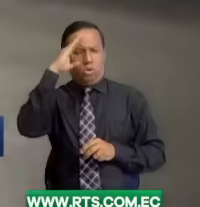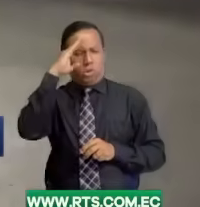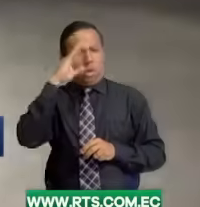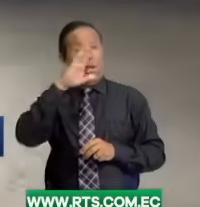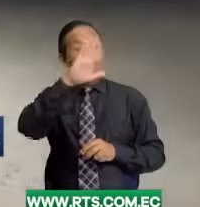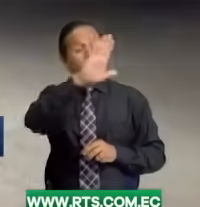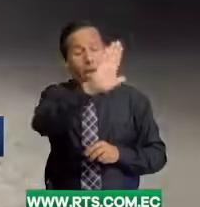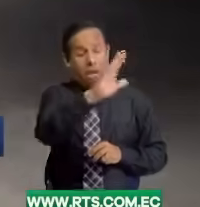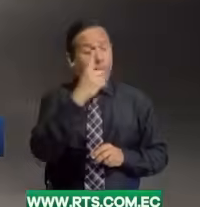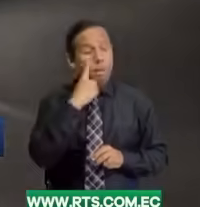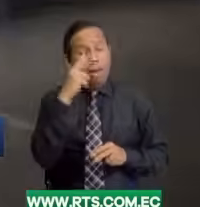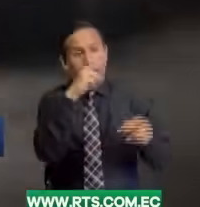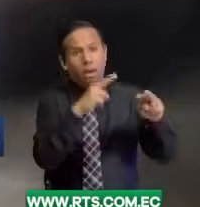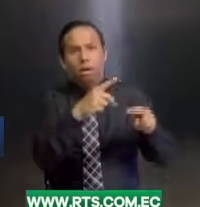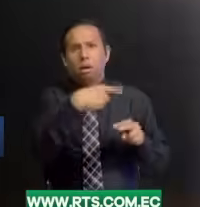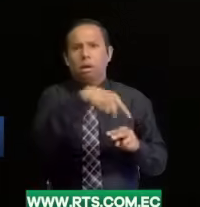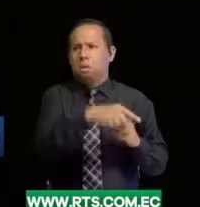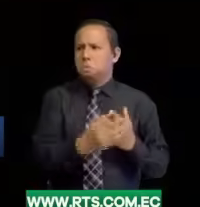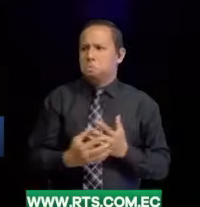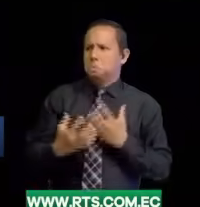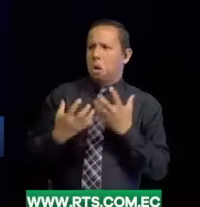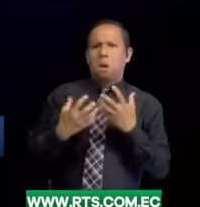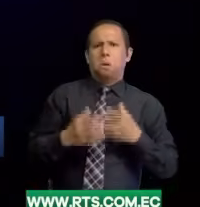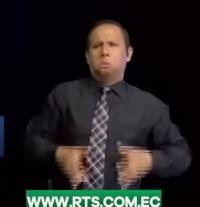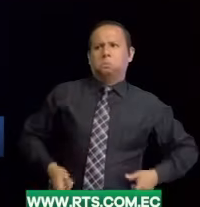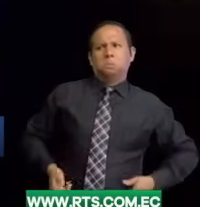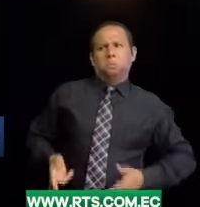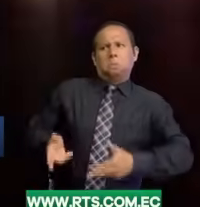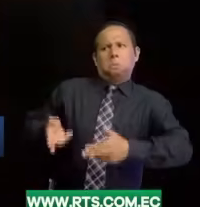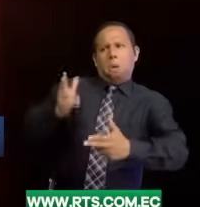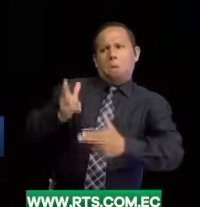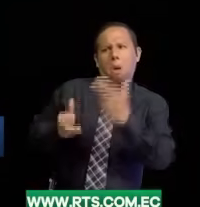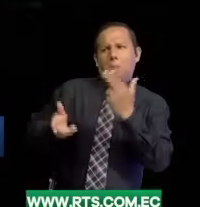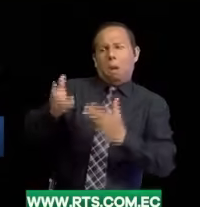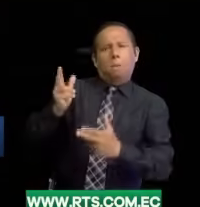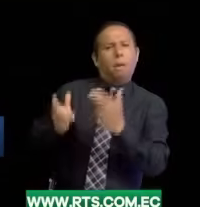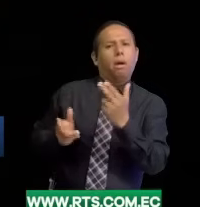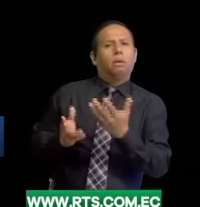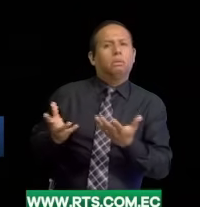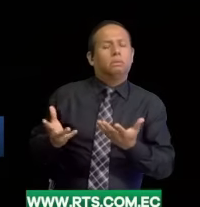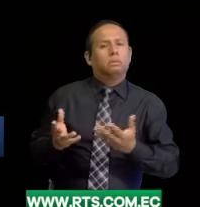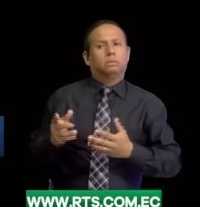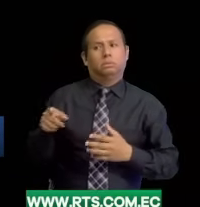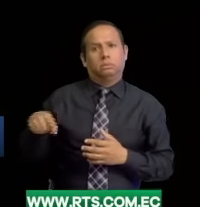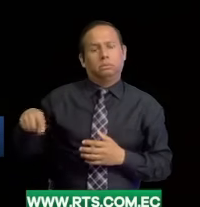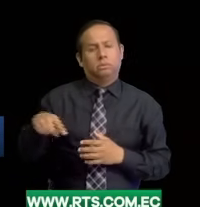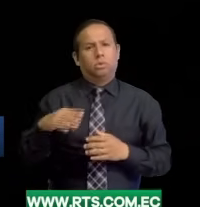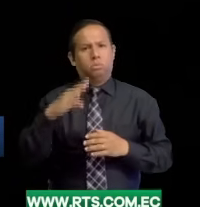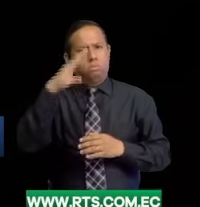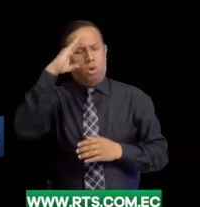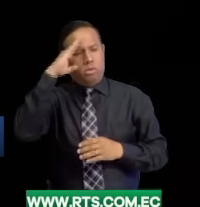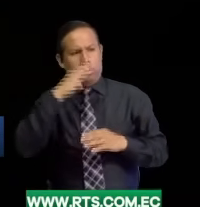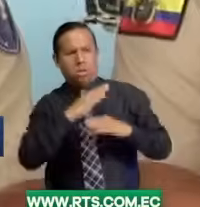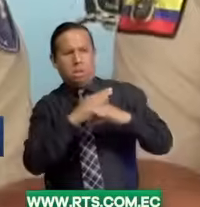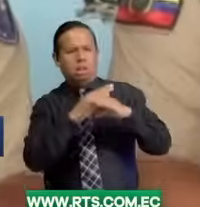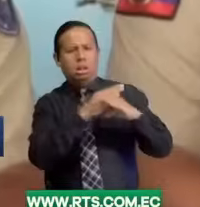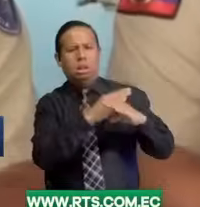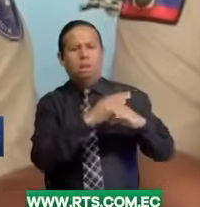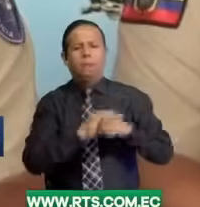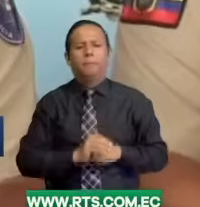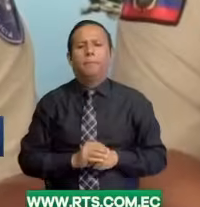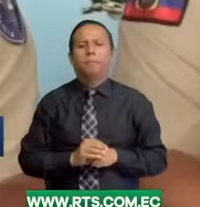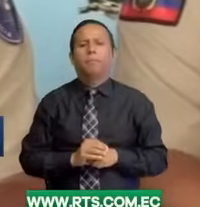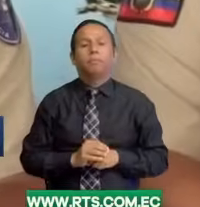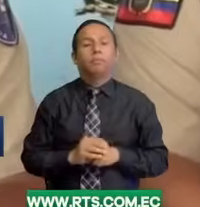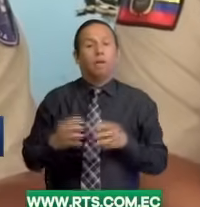interceptarlos. Los implicados, al ver esto, sacaron a relucir un arma de fuego, haciendo disparos contra los policías. La unidad